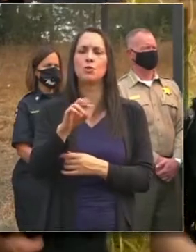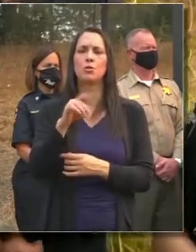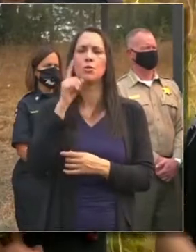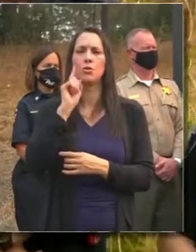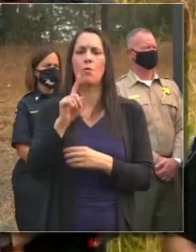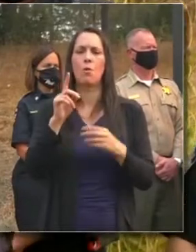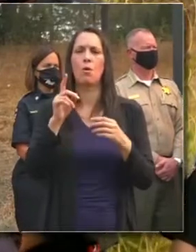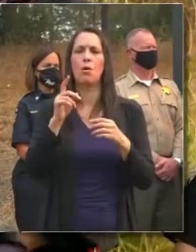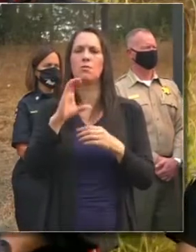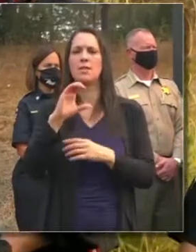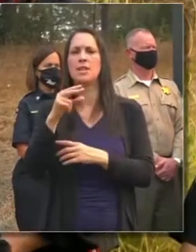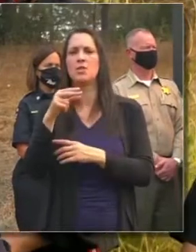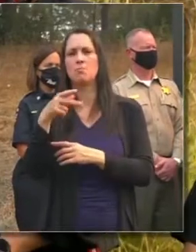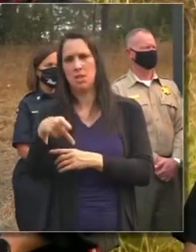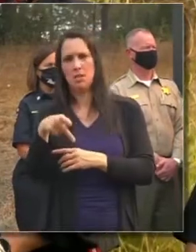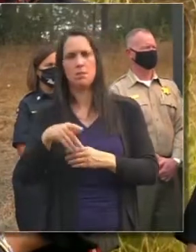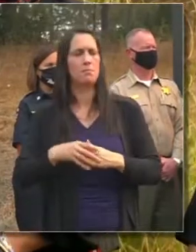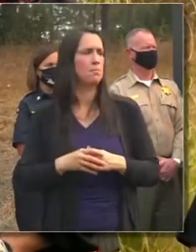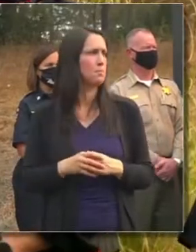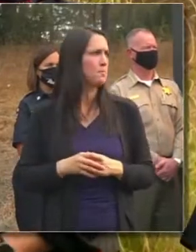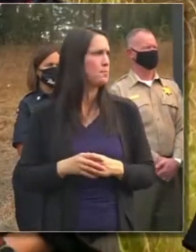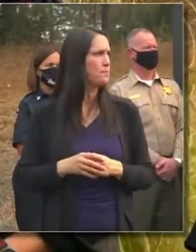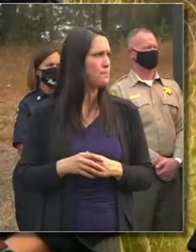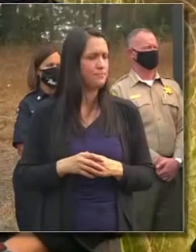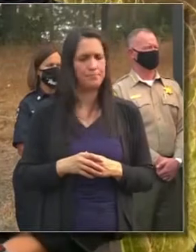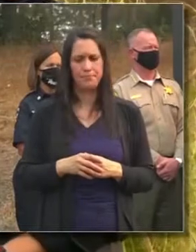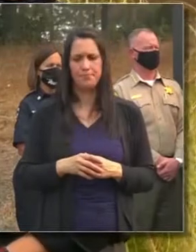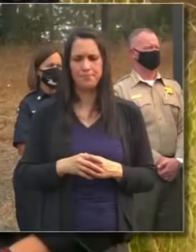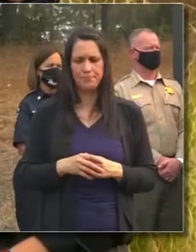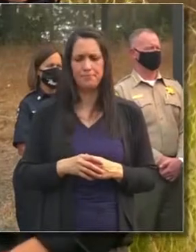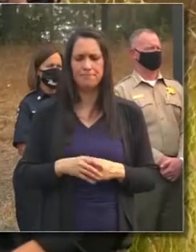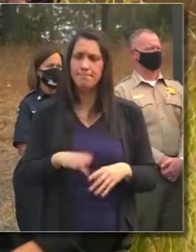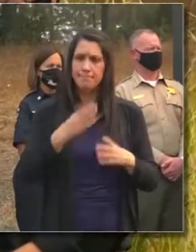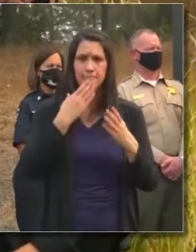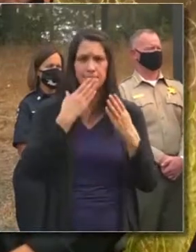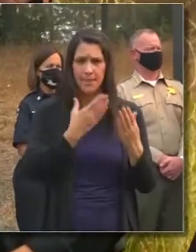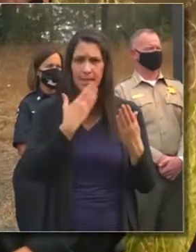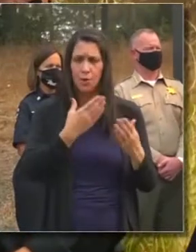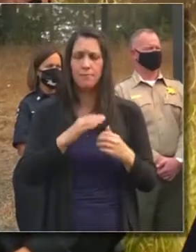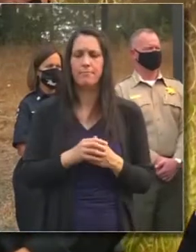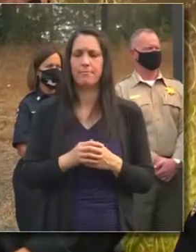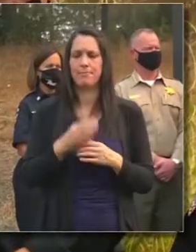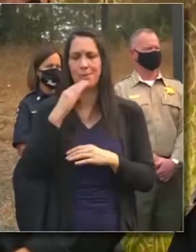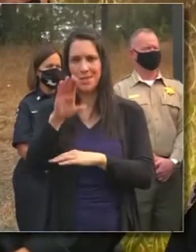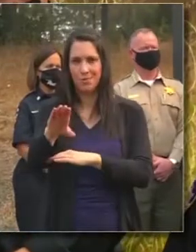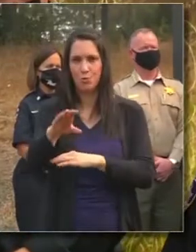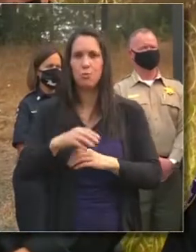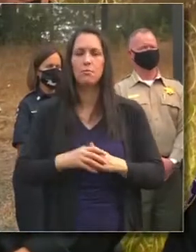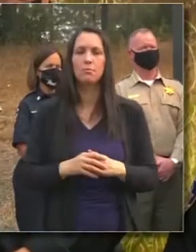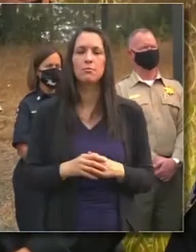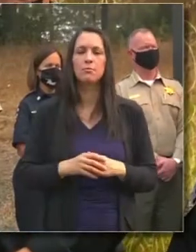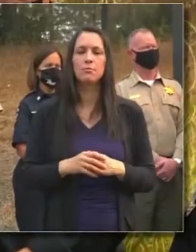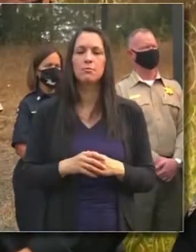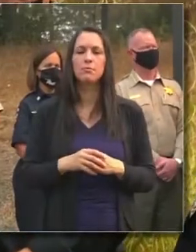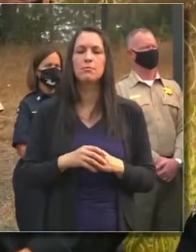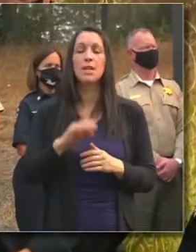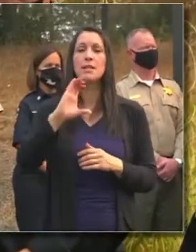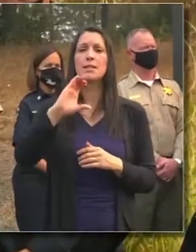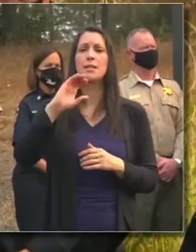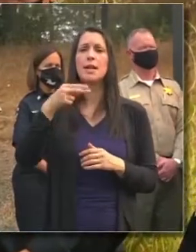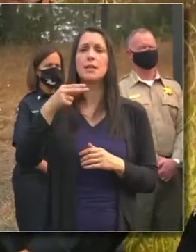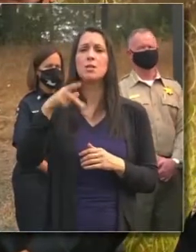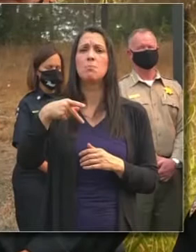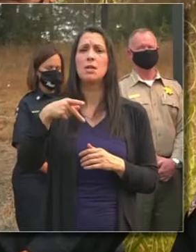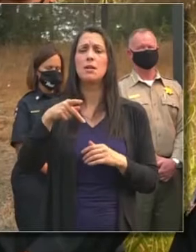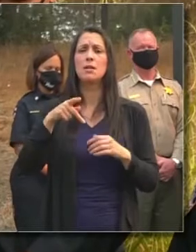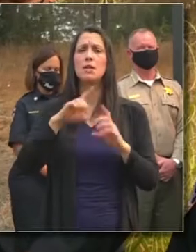comisionado de la carretera de comida de caminos gracias general y buenas tardes a todos representando a